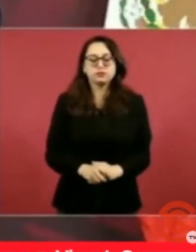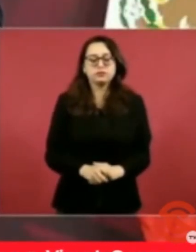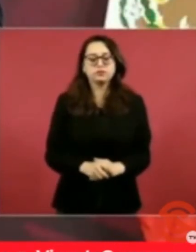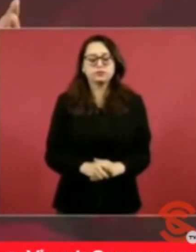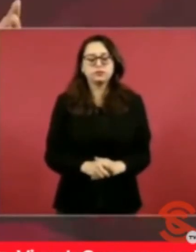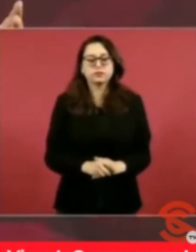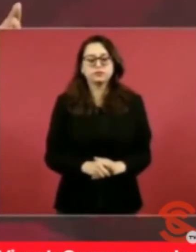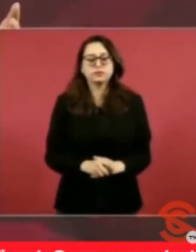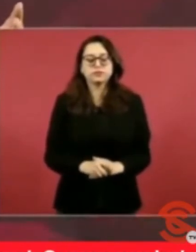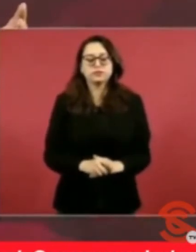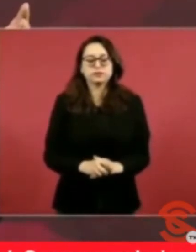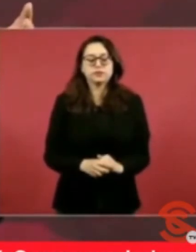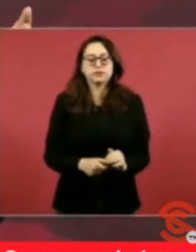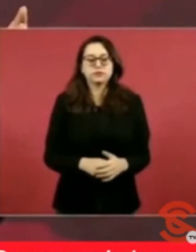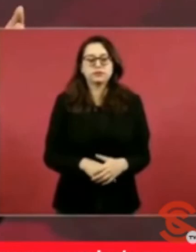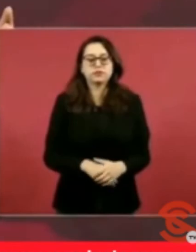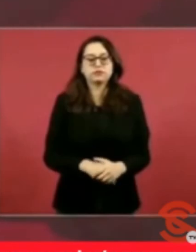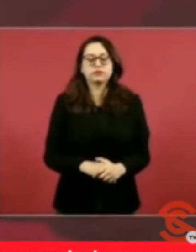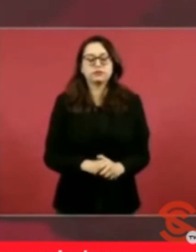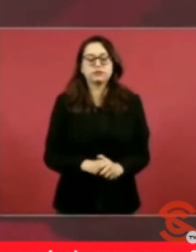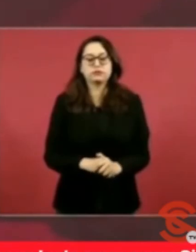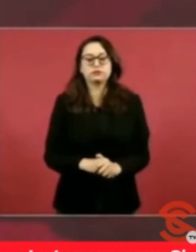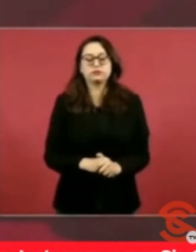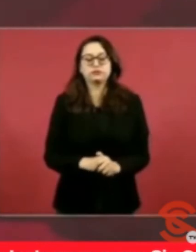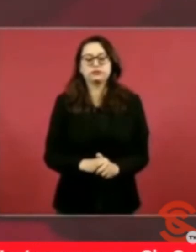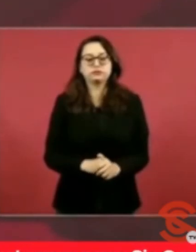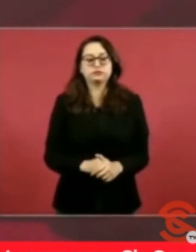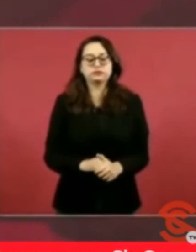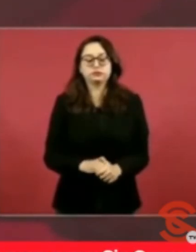Manda a detener a migrantes